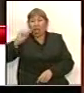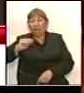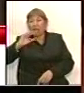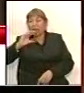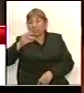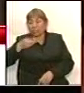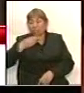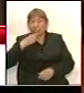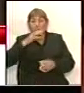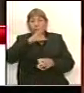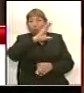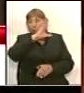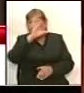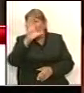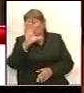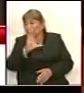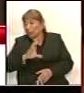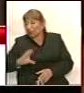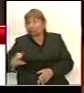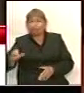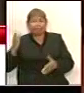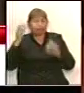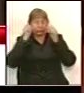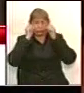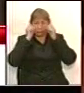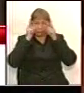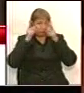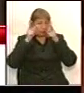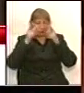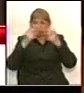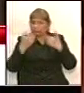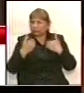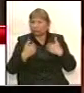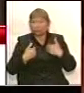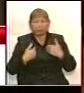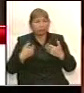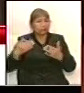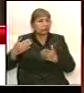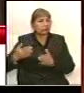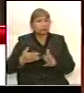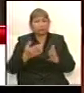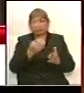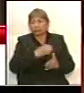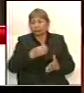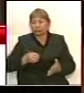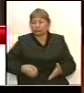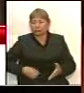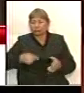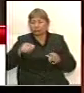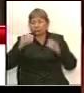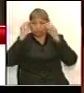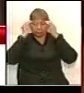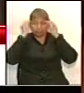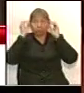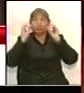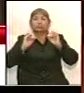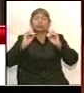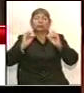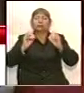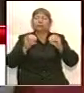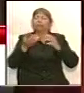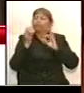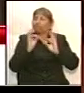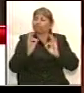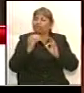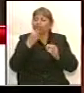en las zonas costeras, están impactados y no tienen mecanismos de parte del Estado. Y esta es una excelente oportunidad, está en la